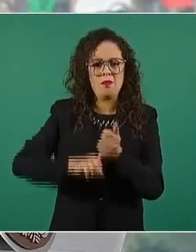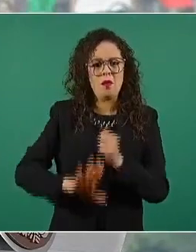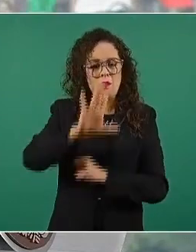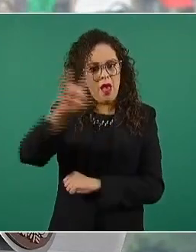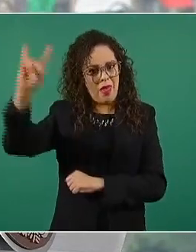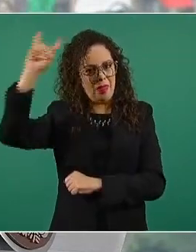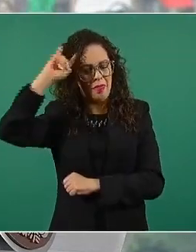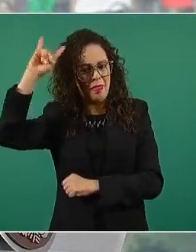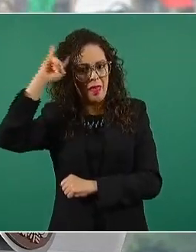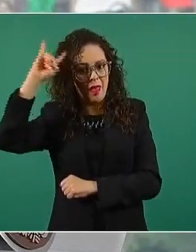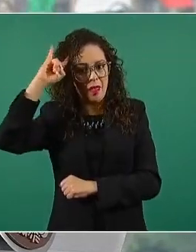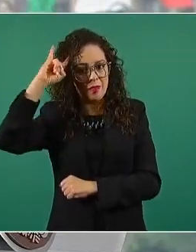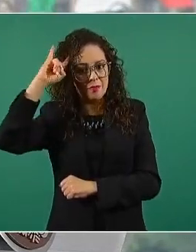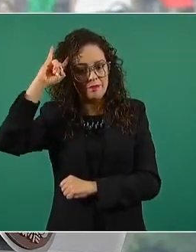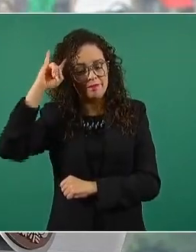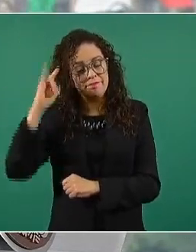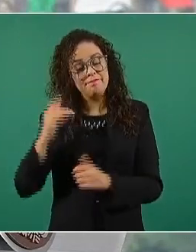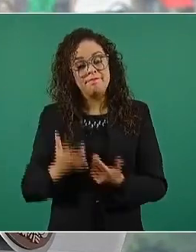Baste decir,